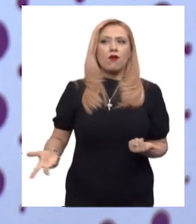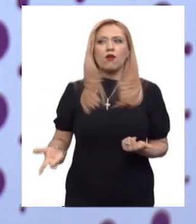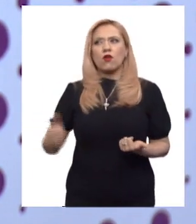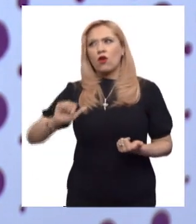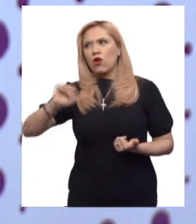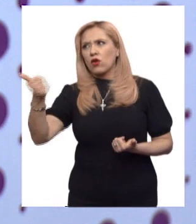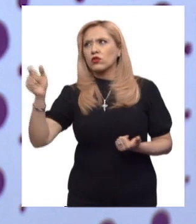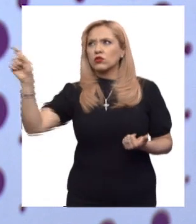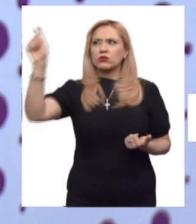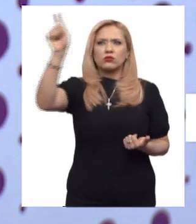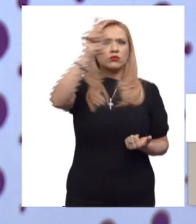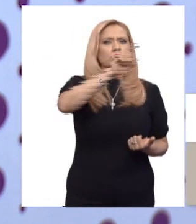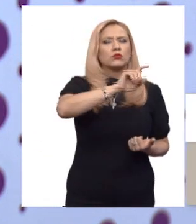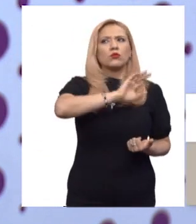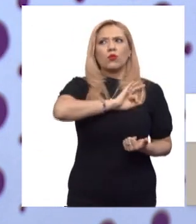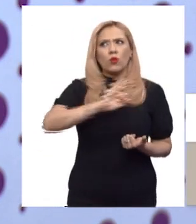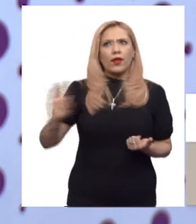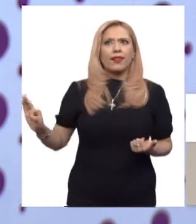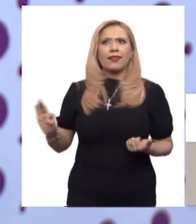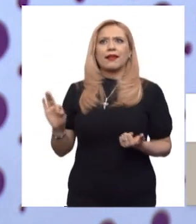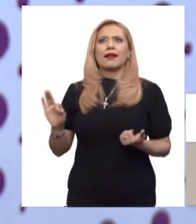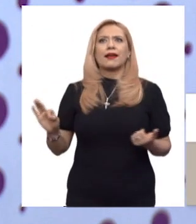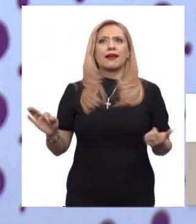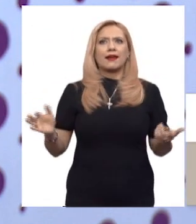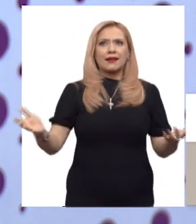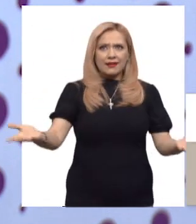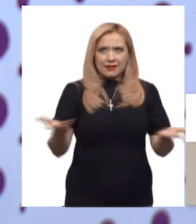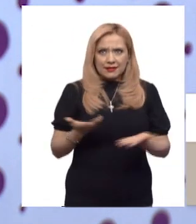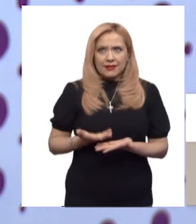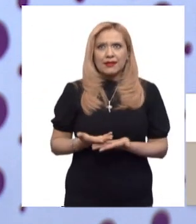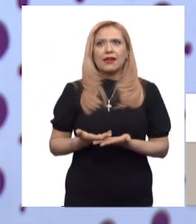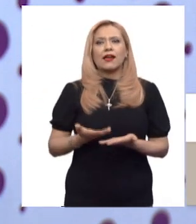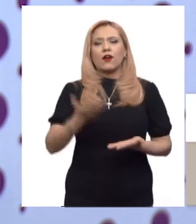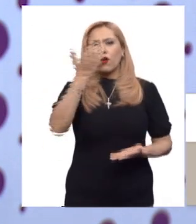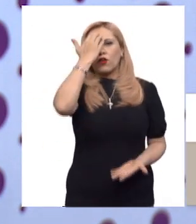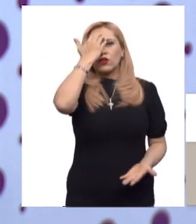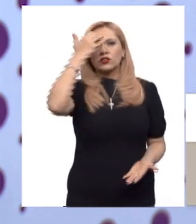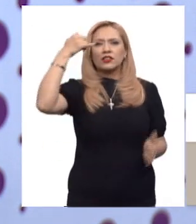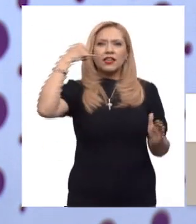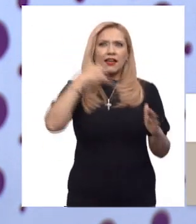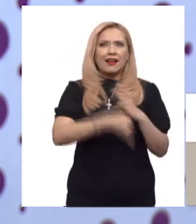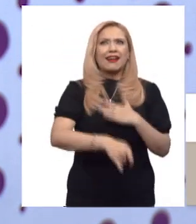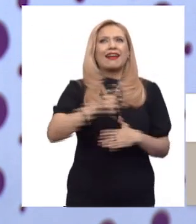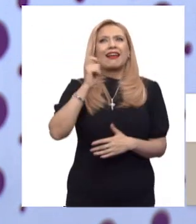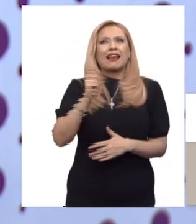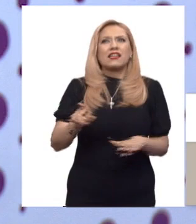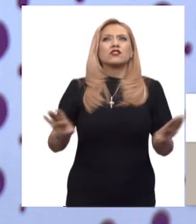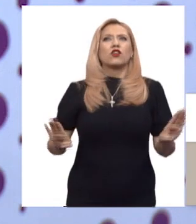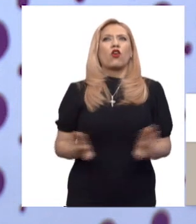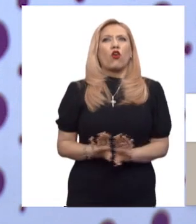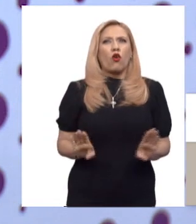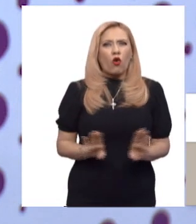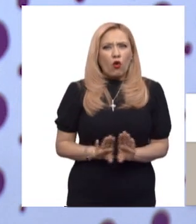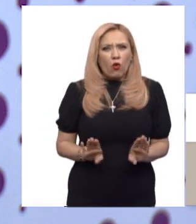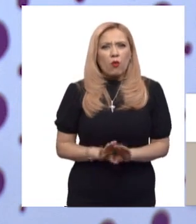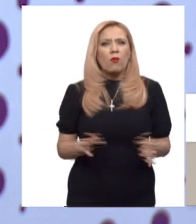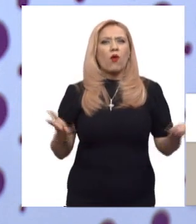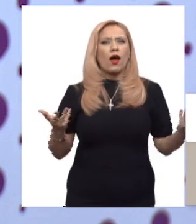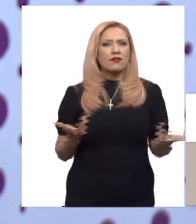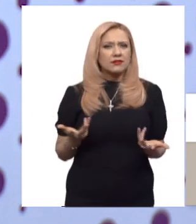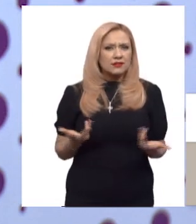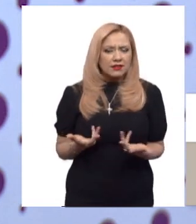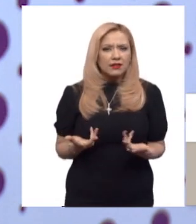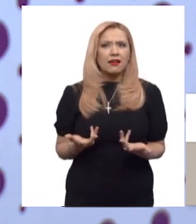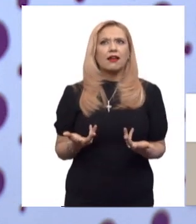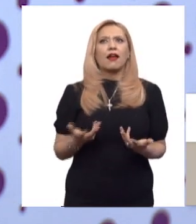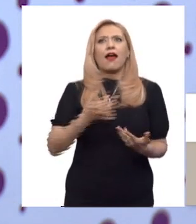otras instituciones puedan integrarse más al tema, conocer cómo hemos llevado a cabo casos